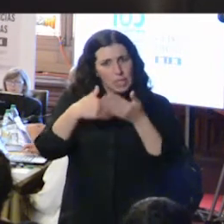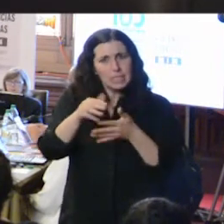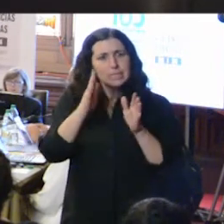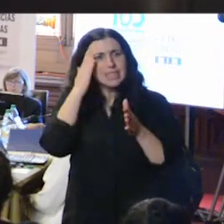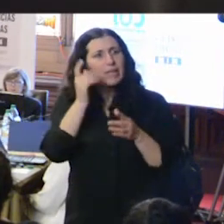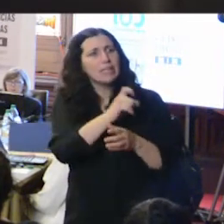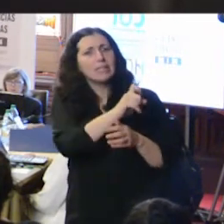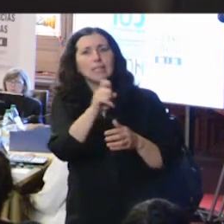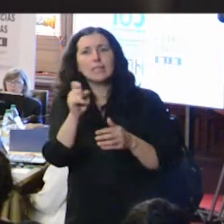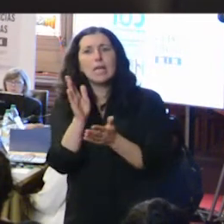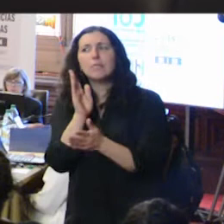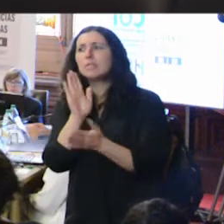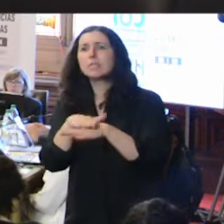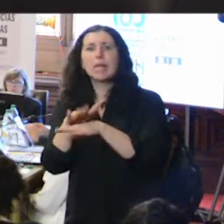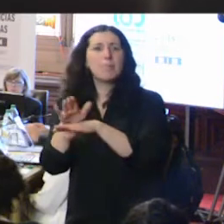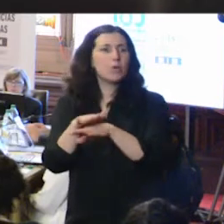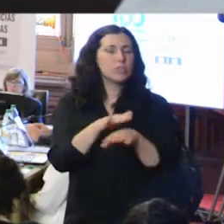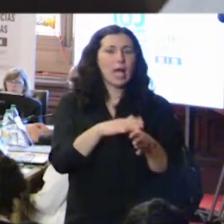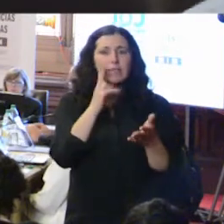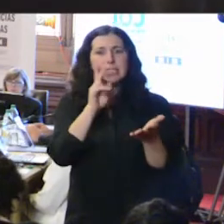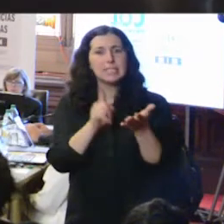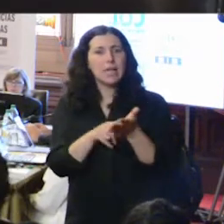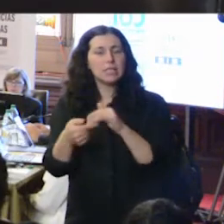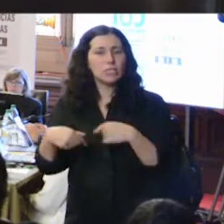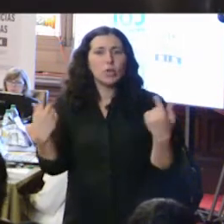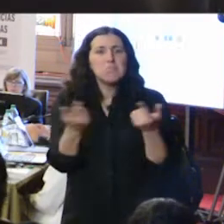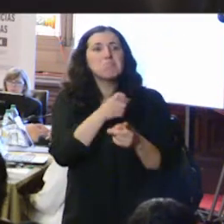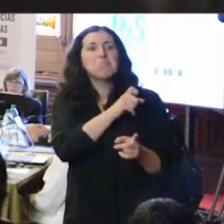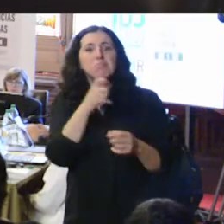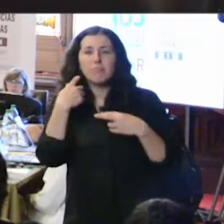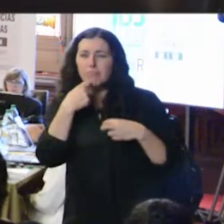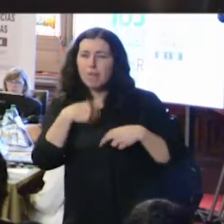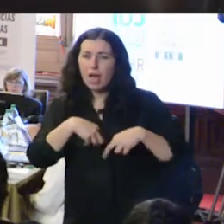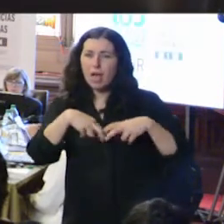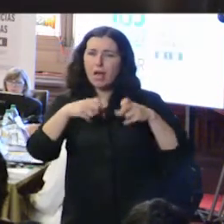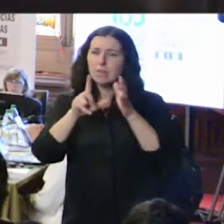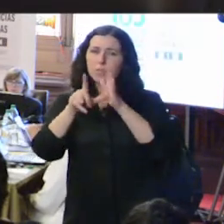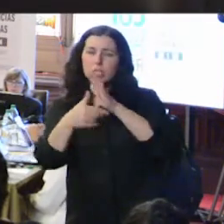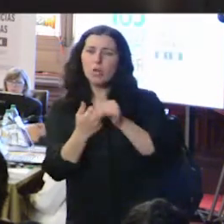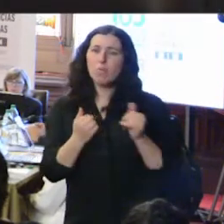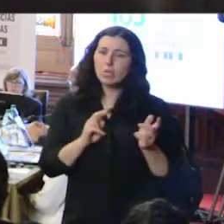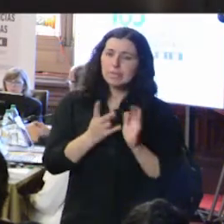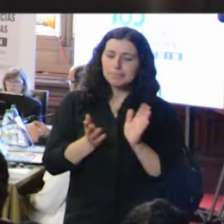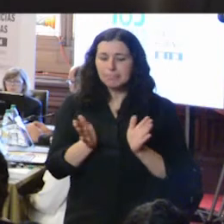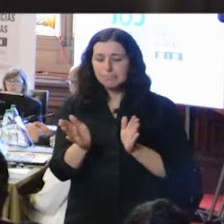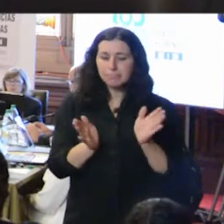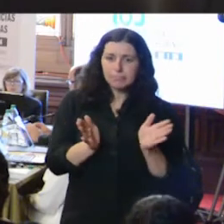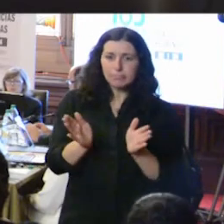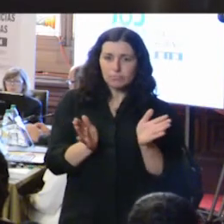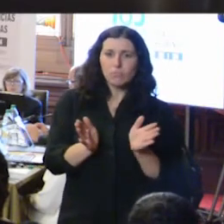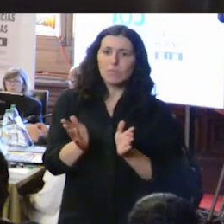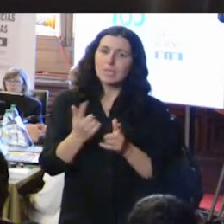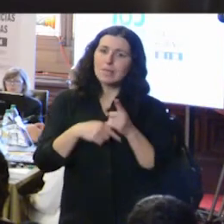identificar, procesar y sancionar a los responsables de tales violaciones. De ahí que haya un doble rasero que es sin duda